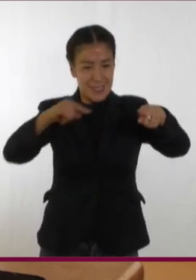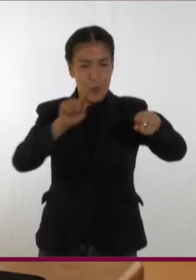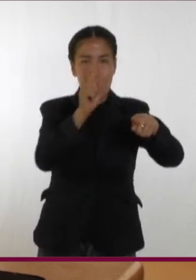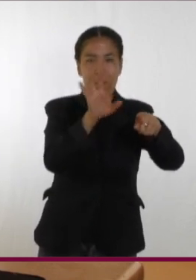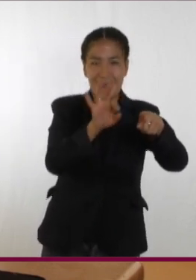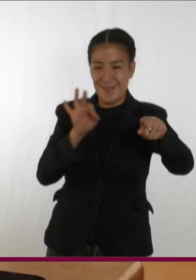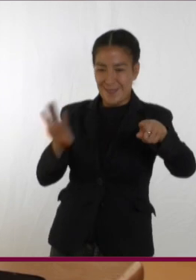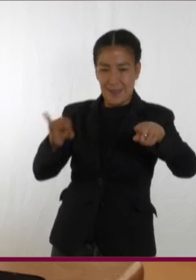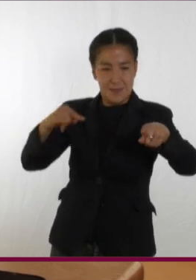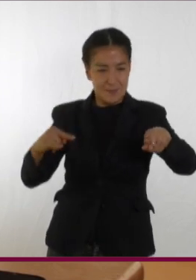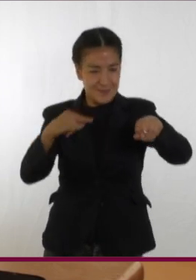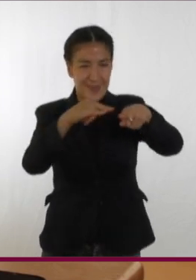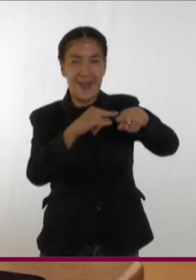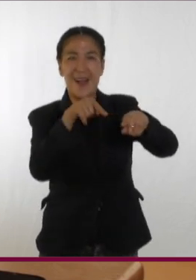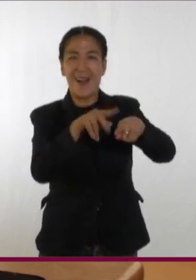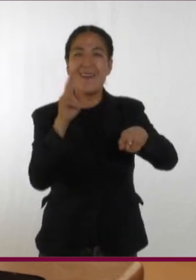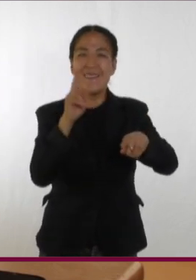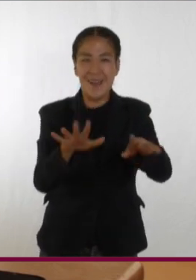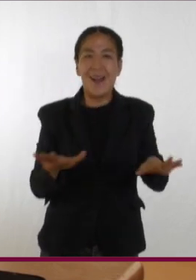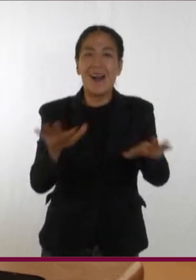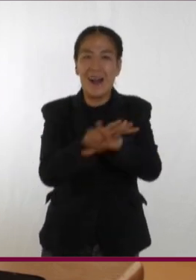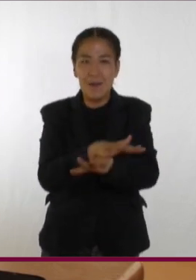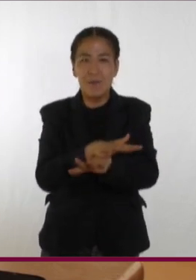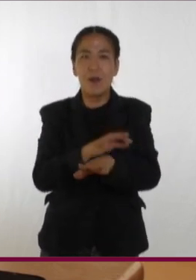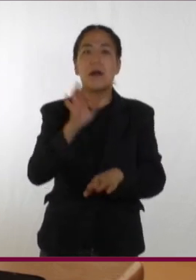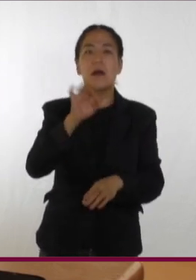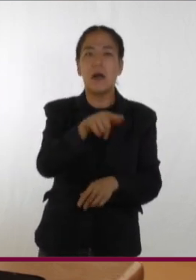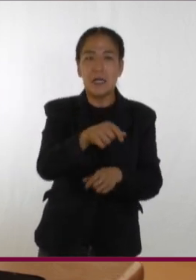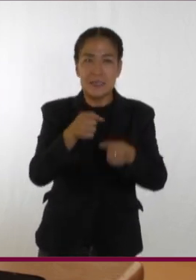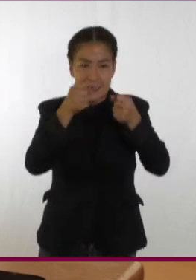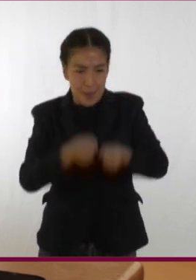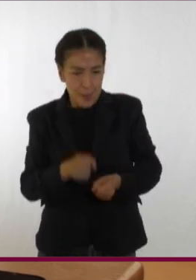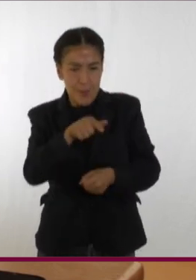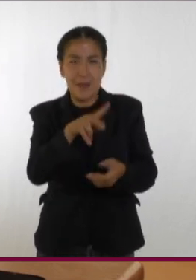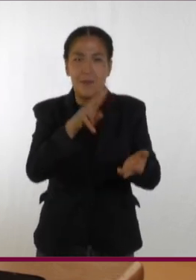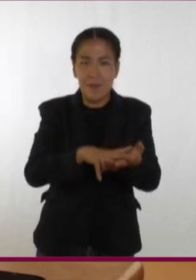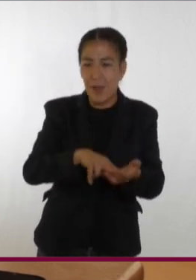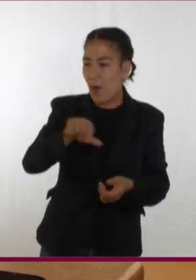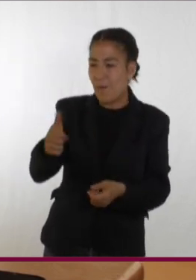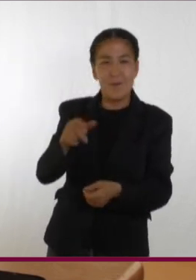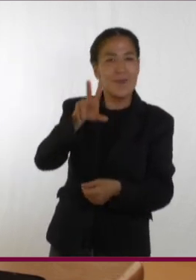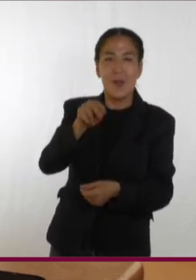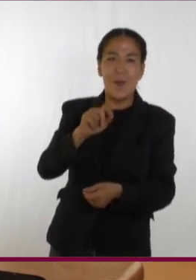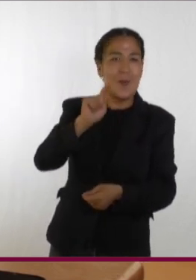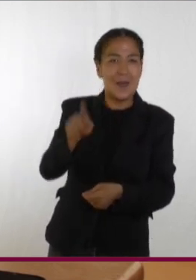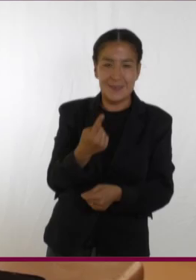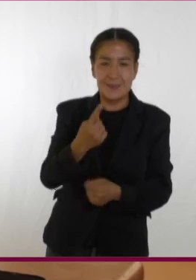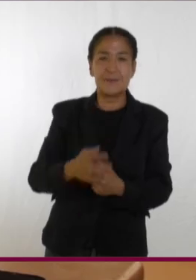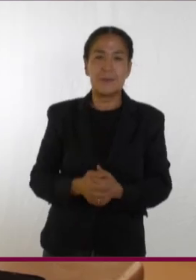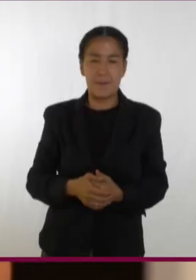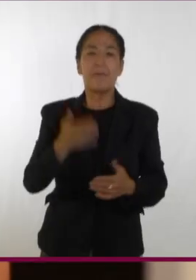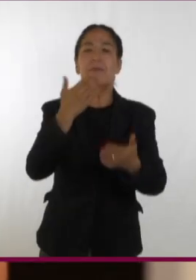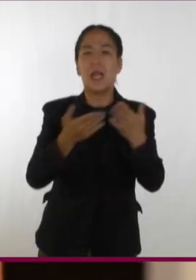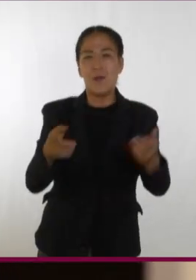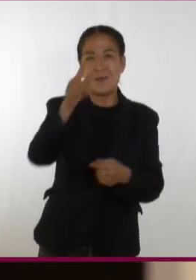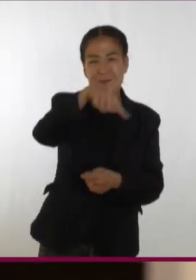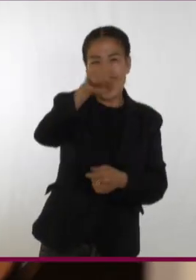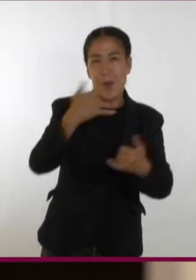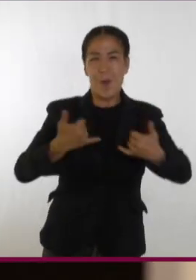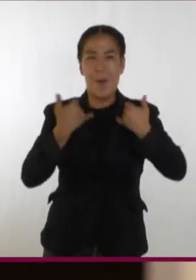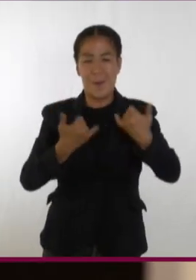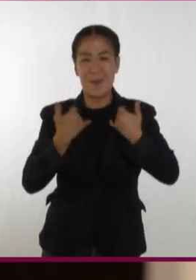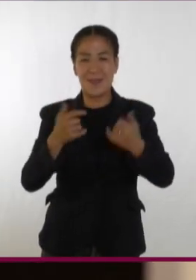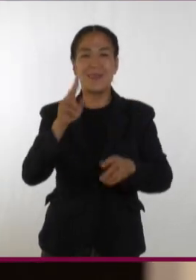ahí lo importante es distinguir cuando hay figuras equivalentes y cuando no son figuras equivalentes.